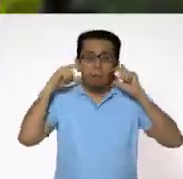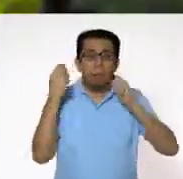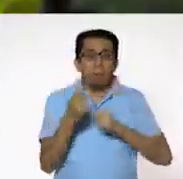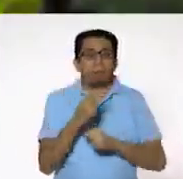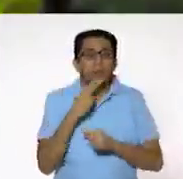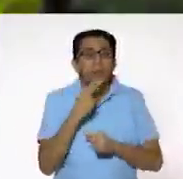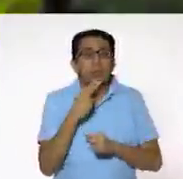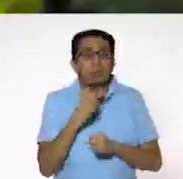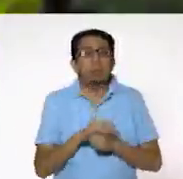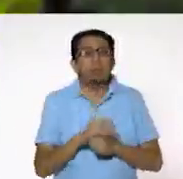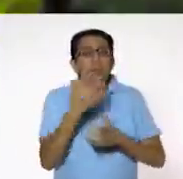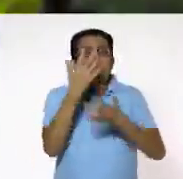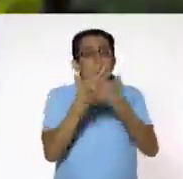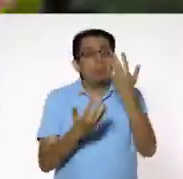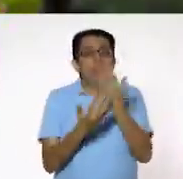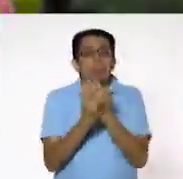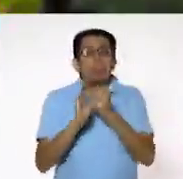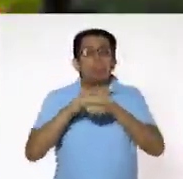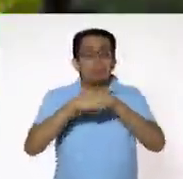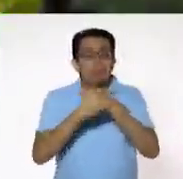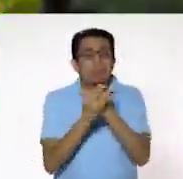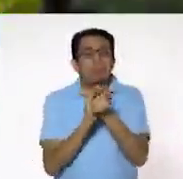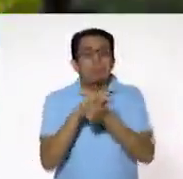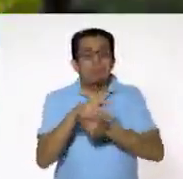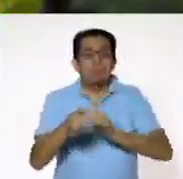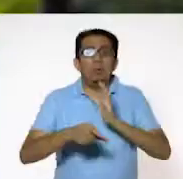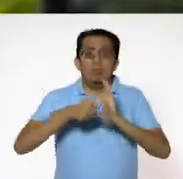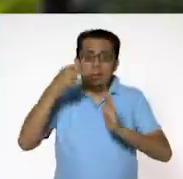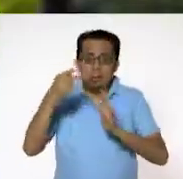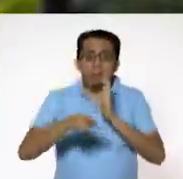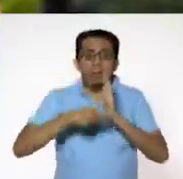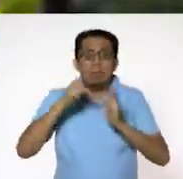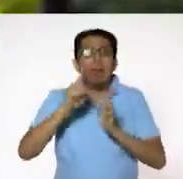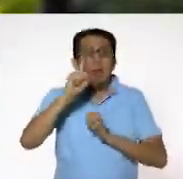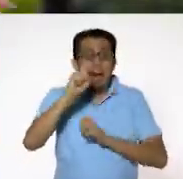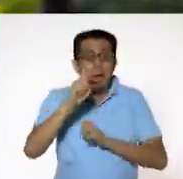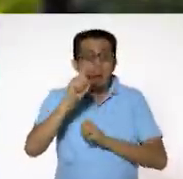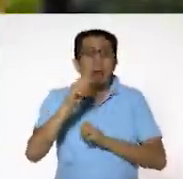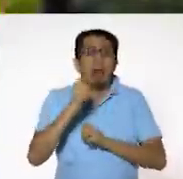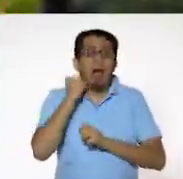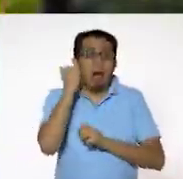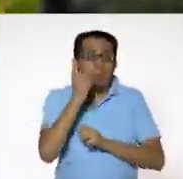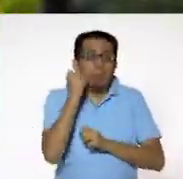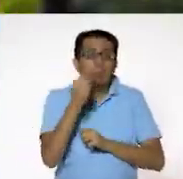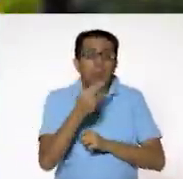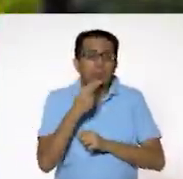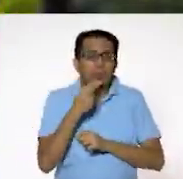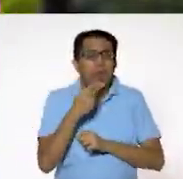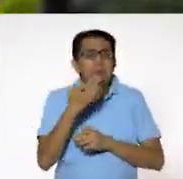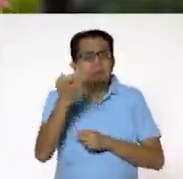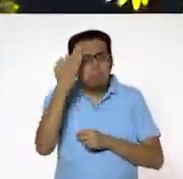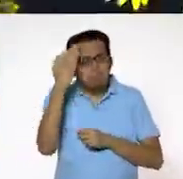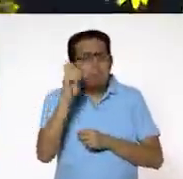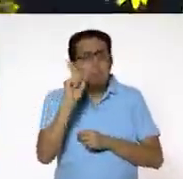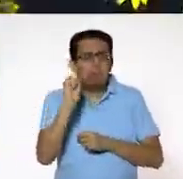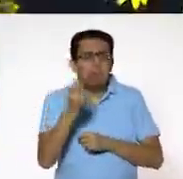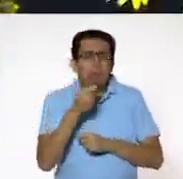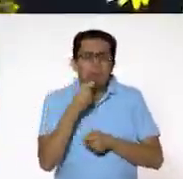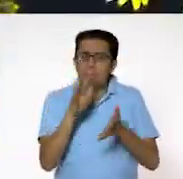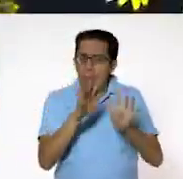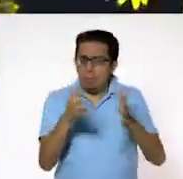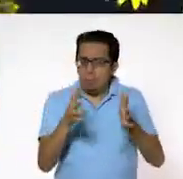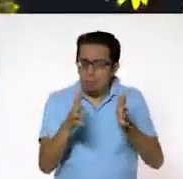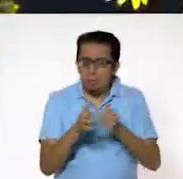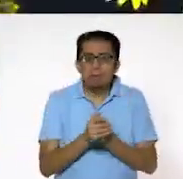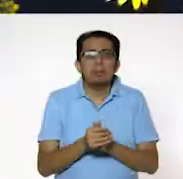cubrebocas. Lava tus manos frecuentemente con agua y con jabón por lo menos durante 20 segundos. Ahora